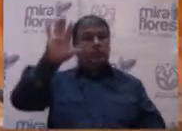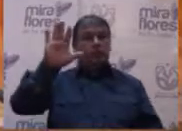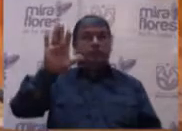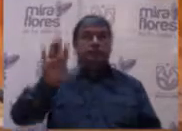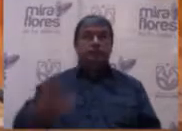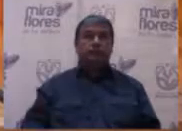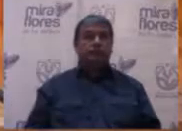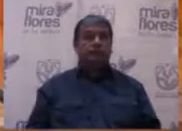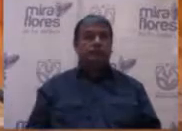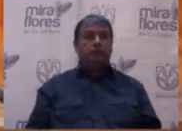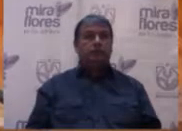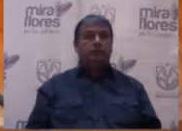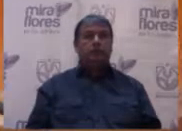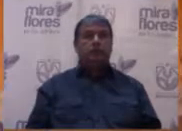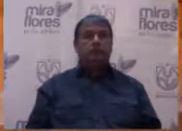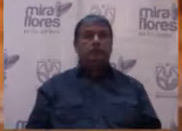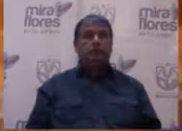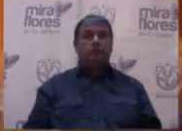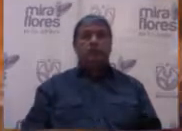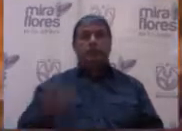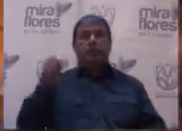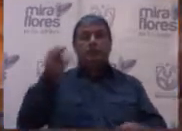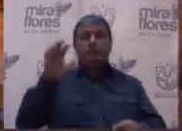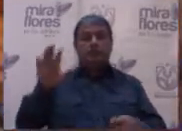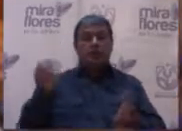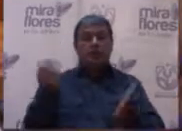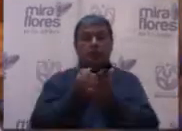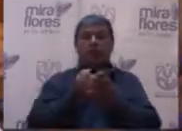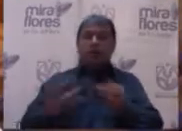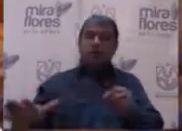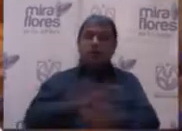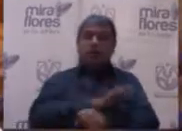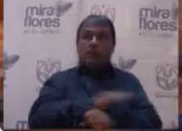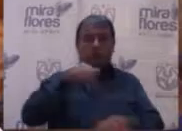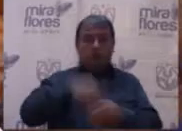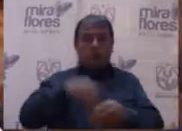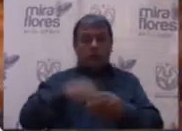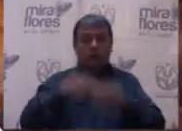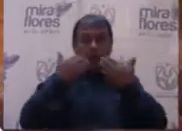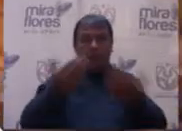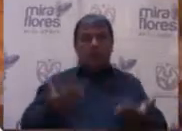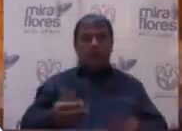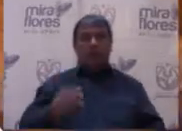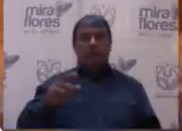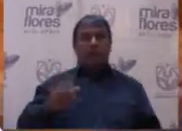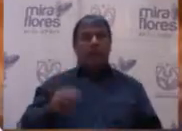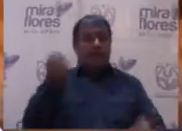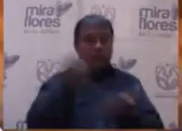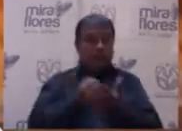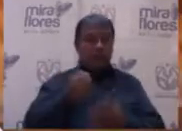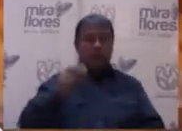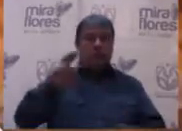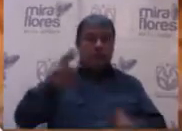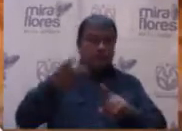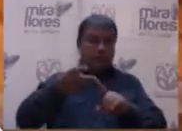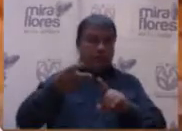si van a expresarlo levantando la mano. Se aprueba por unanimidad de votos. Muchas gracias. Vamos a la aprobación de